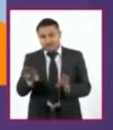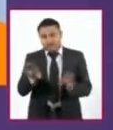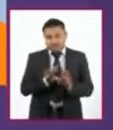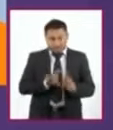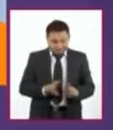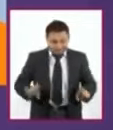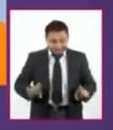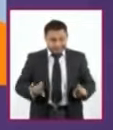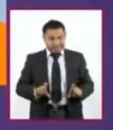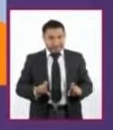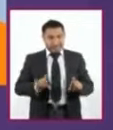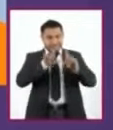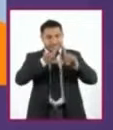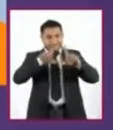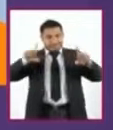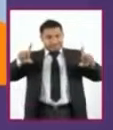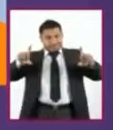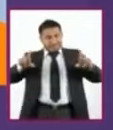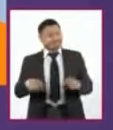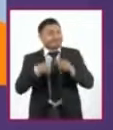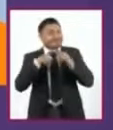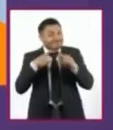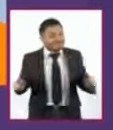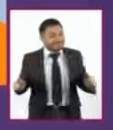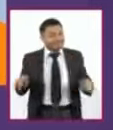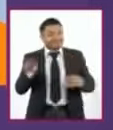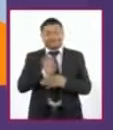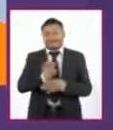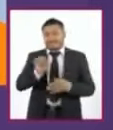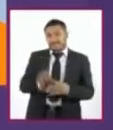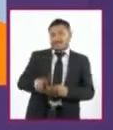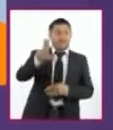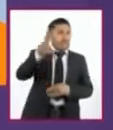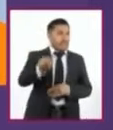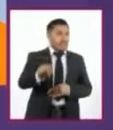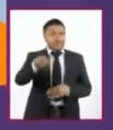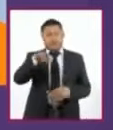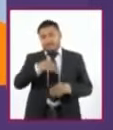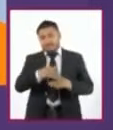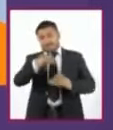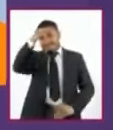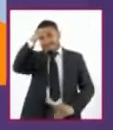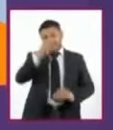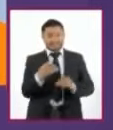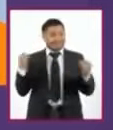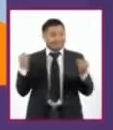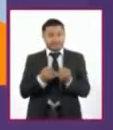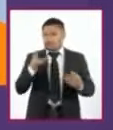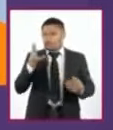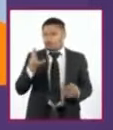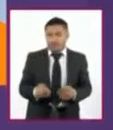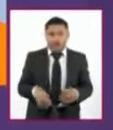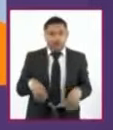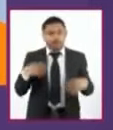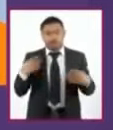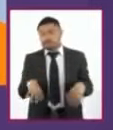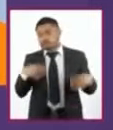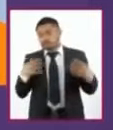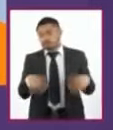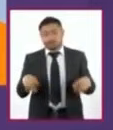mismas medidas que la figura, lo que indica que esos objetos no son equidistantes. Seleccionemos otro